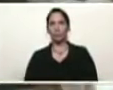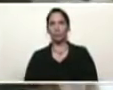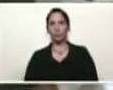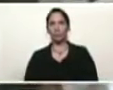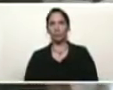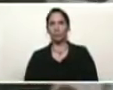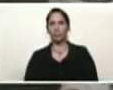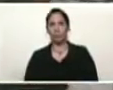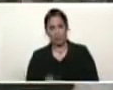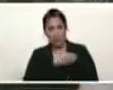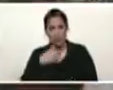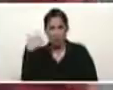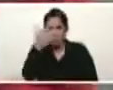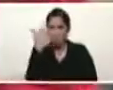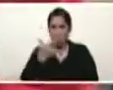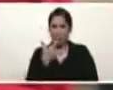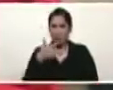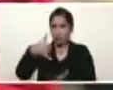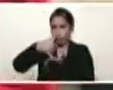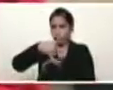Si quieren buscar un cobarde,